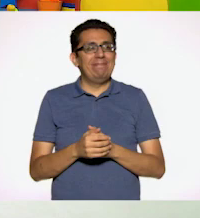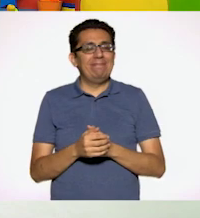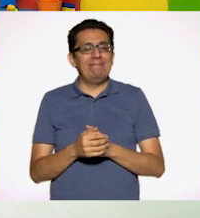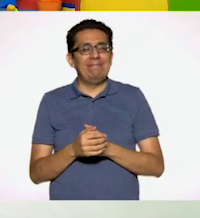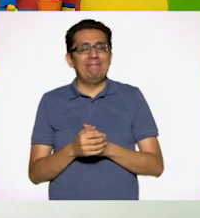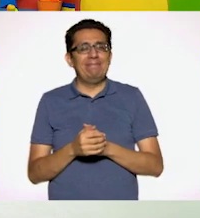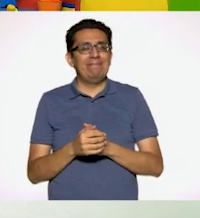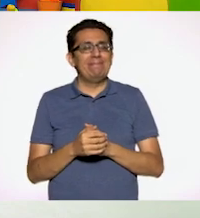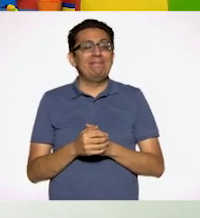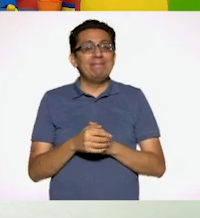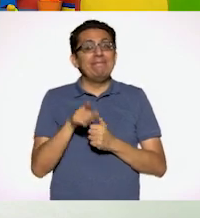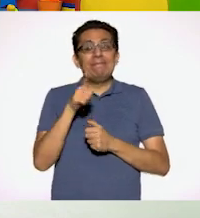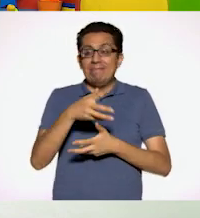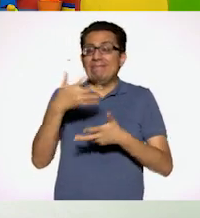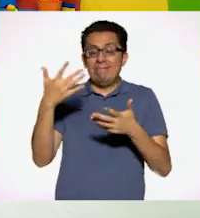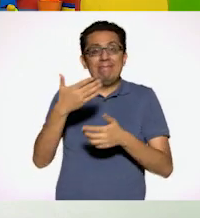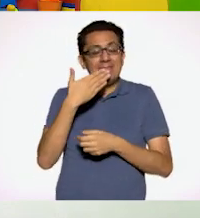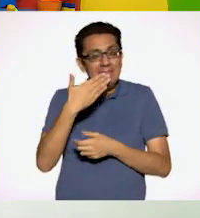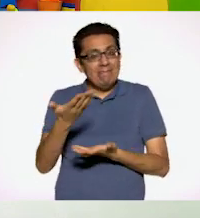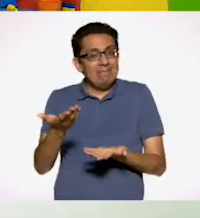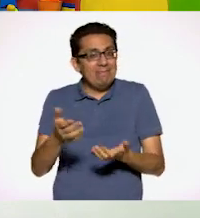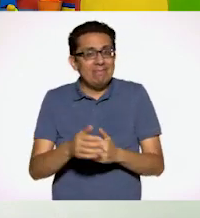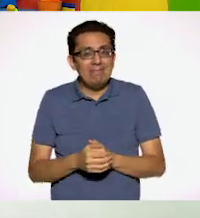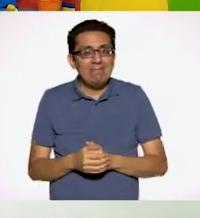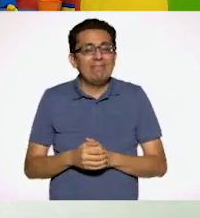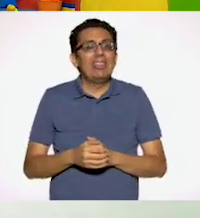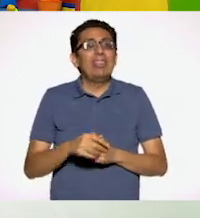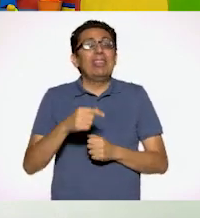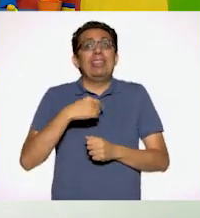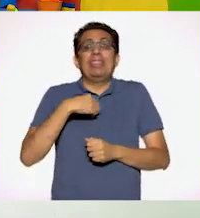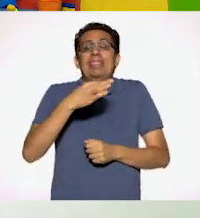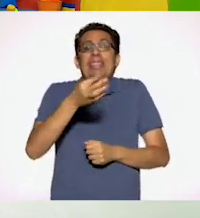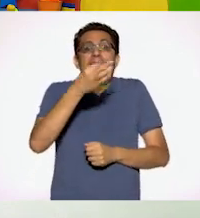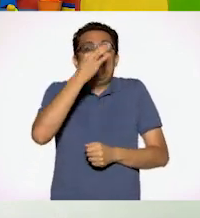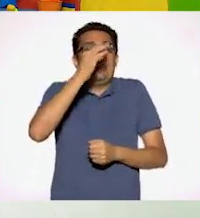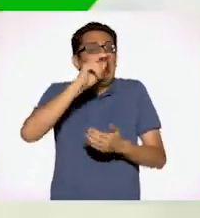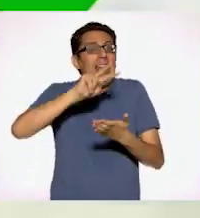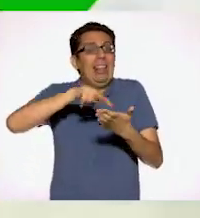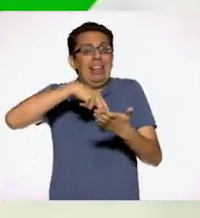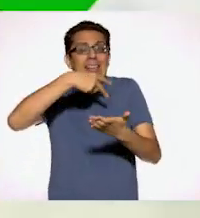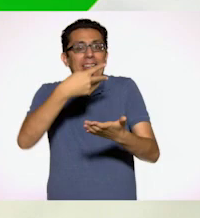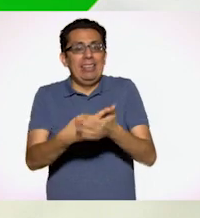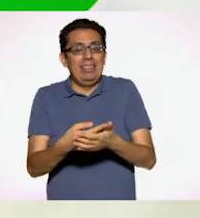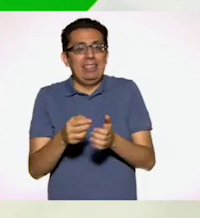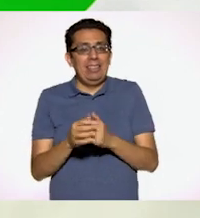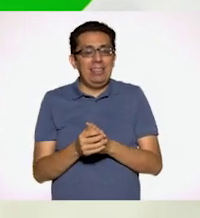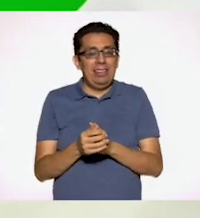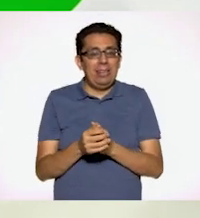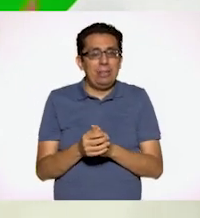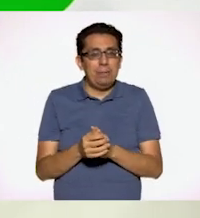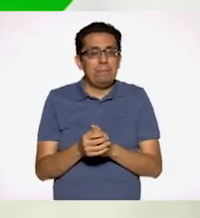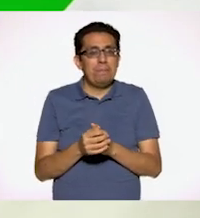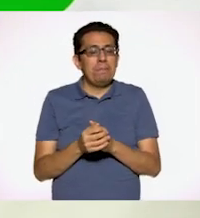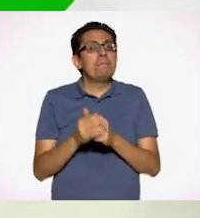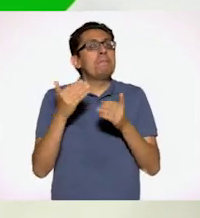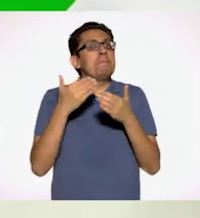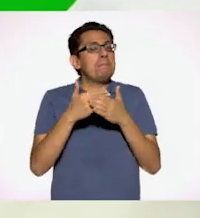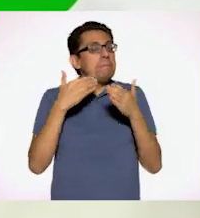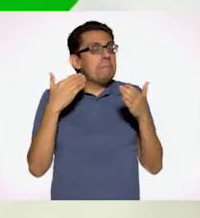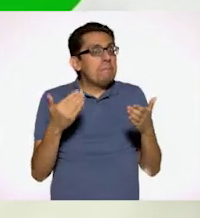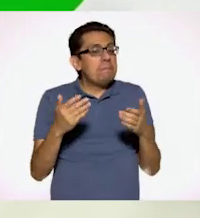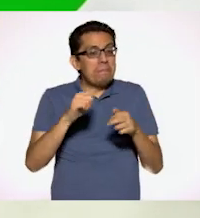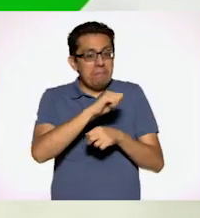¡Hapsiri! Lo estás haciendo muy bien, Sohar. ¡Casi caigo! ¿Y ahora se te ocurre